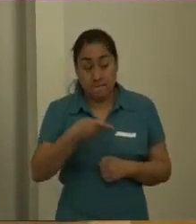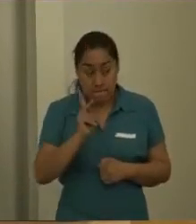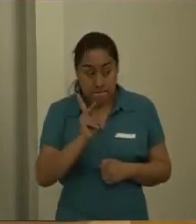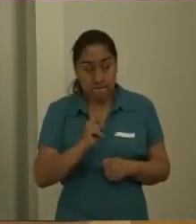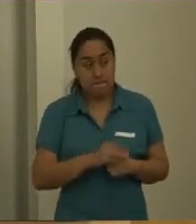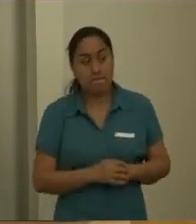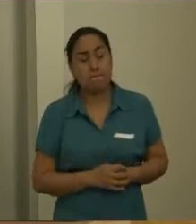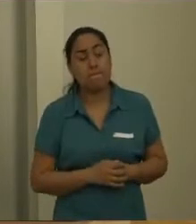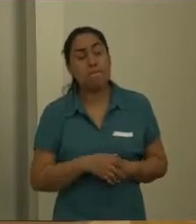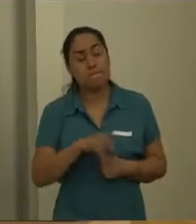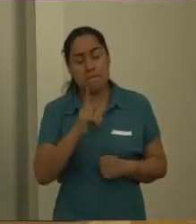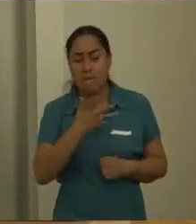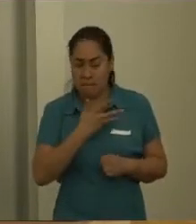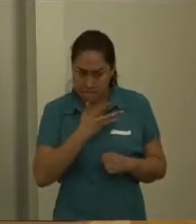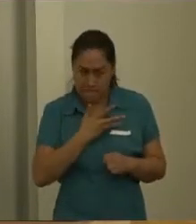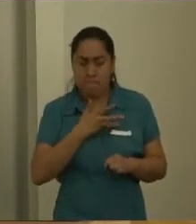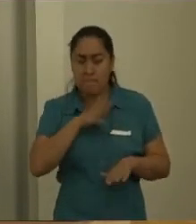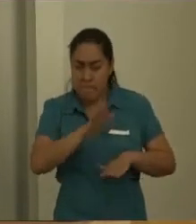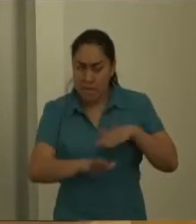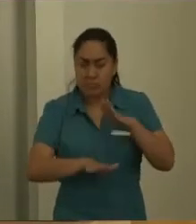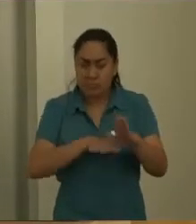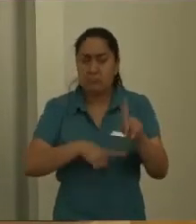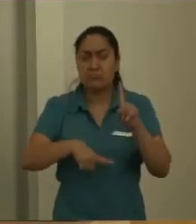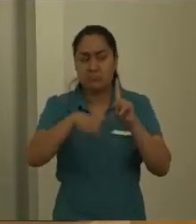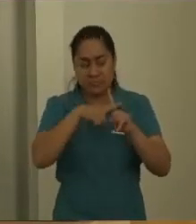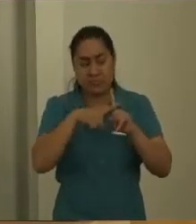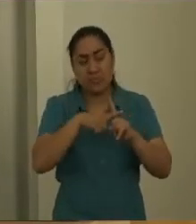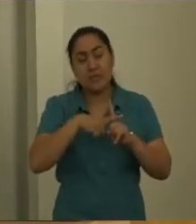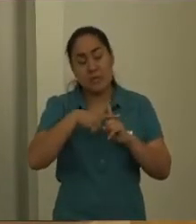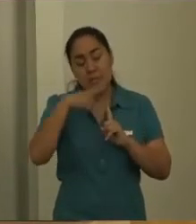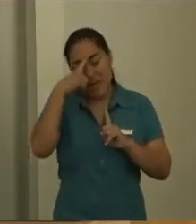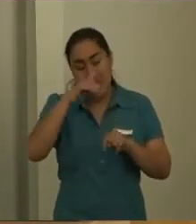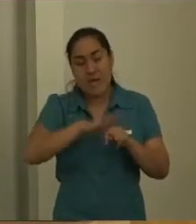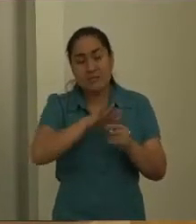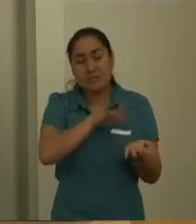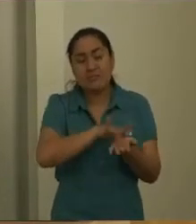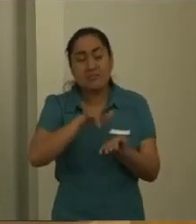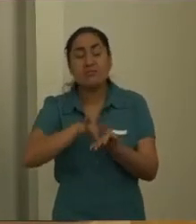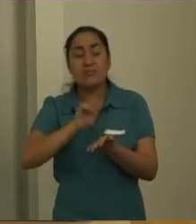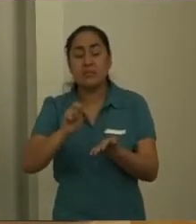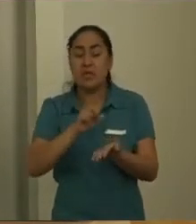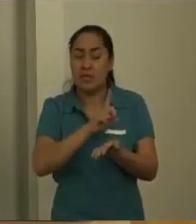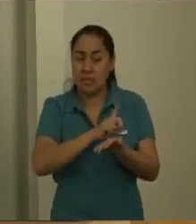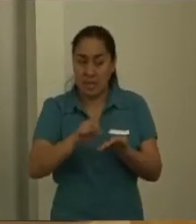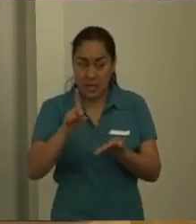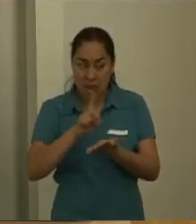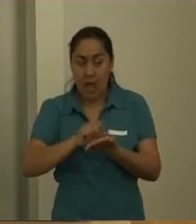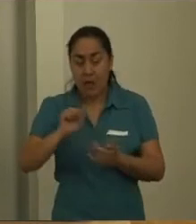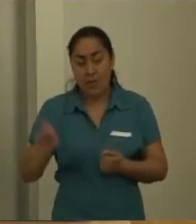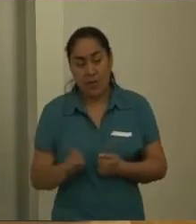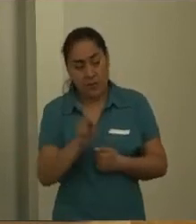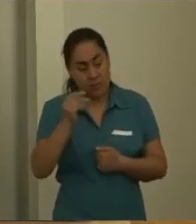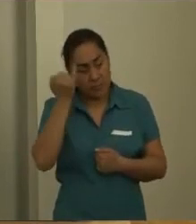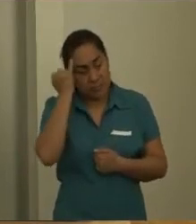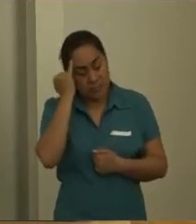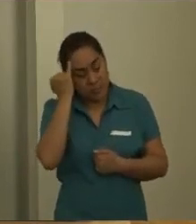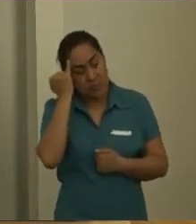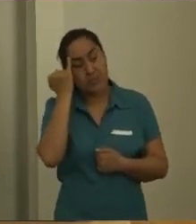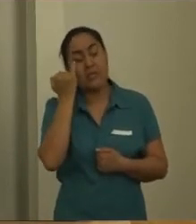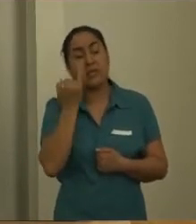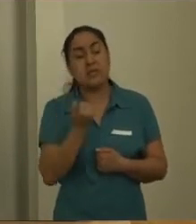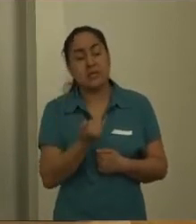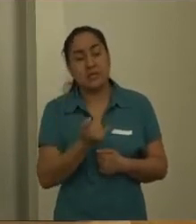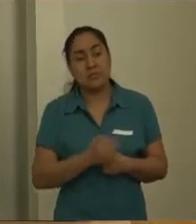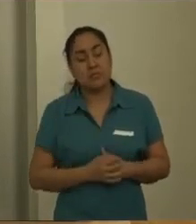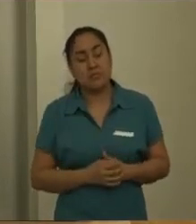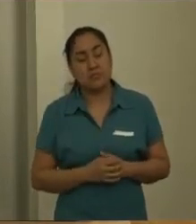pasos positivos para subsanar la brecha entre los derechos reconocidos de los pueblos indígenas y su efectivo goce